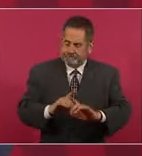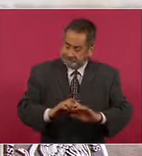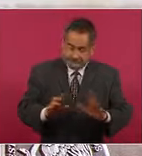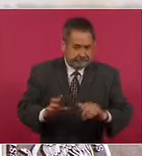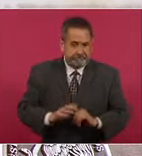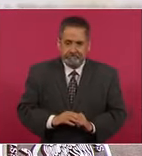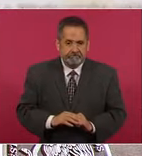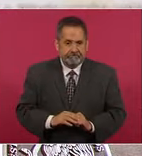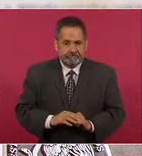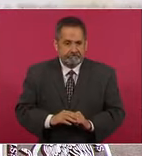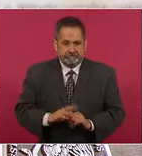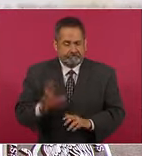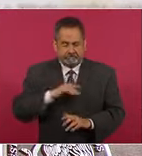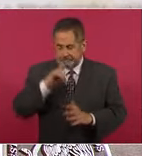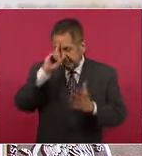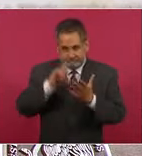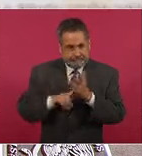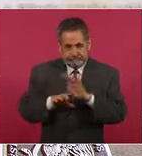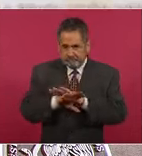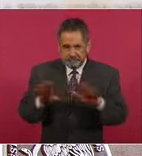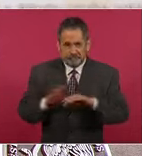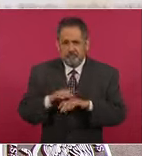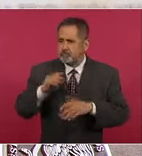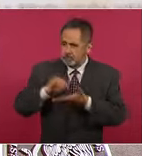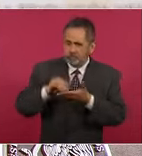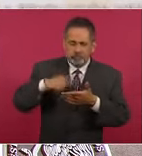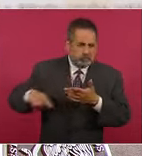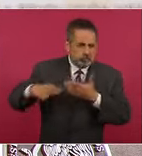que debe de seguir siendo un tema de estudio,